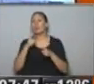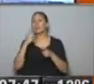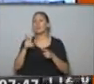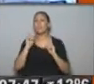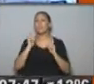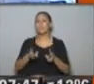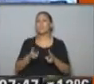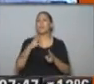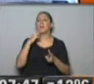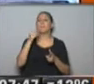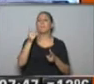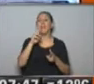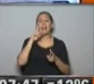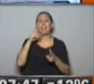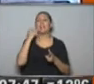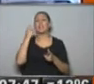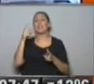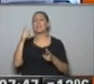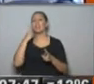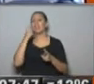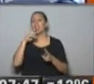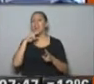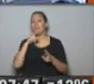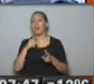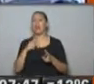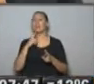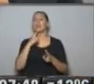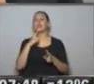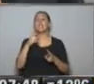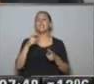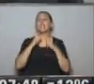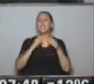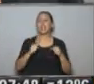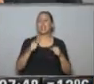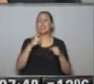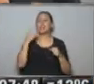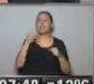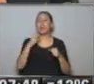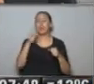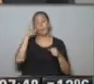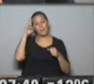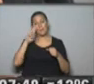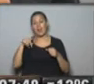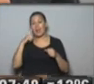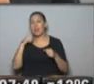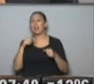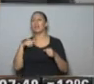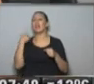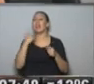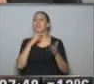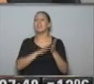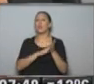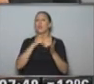presidencia oscar parrili el intendente de la plata pablo buera el secretario de seguridad sergio berni el titular de anses diego bossio los